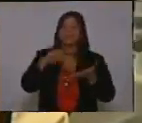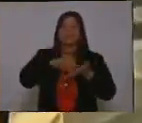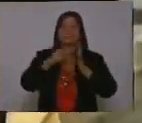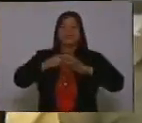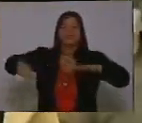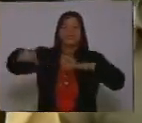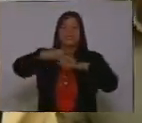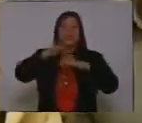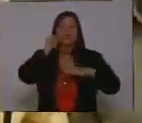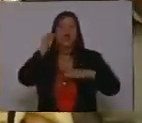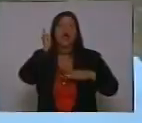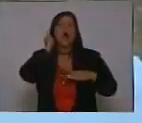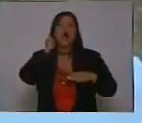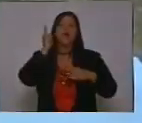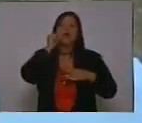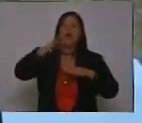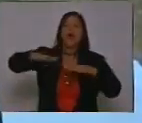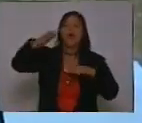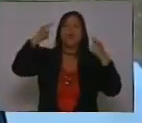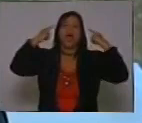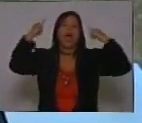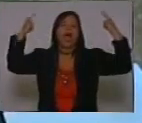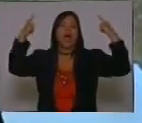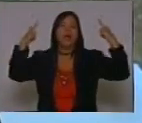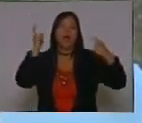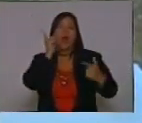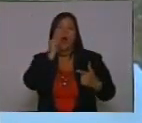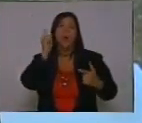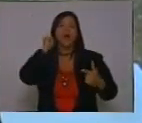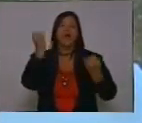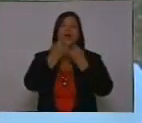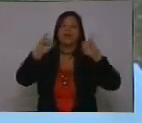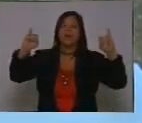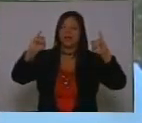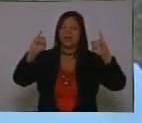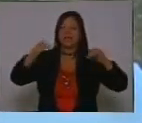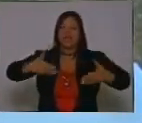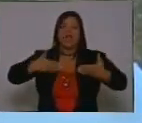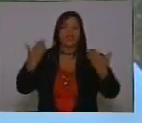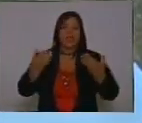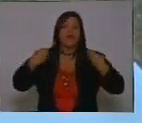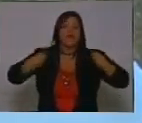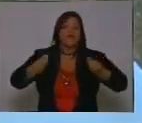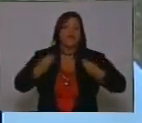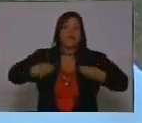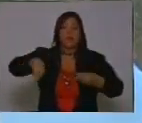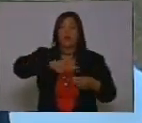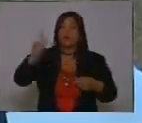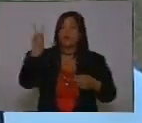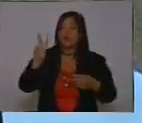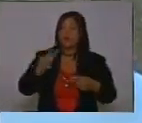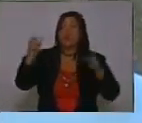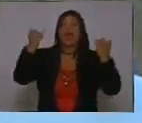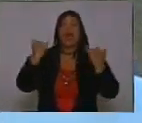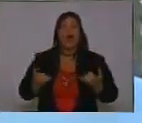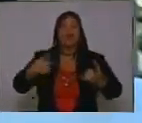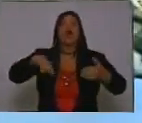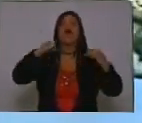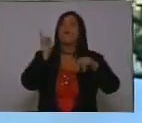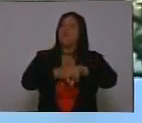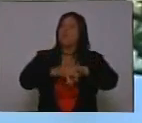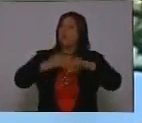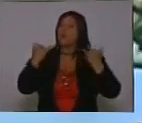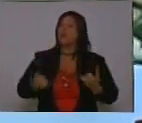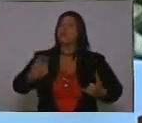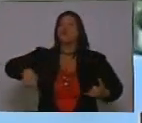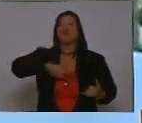de Jacinto Lara, de esos grandes héroes de la independencia que dieron la vida por esta patria y que ahora es el momento de